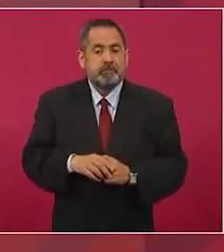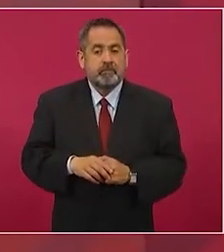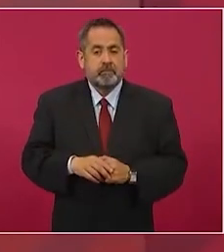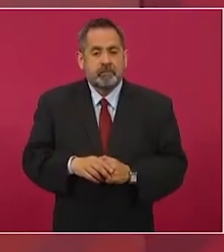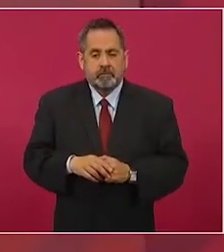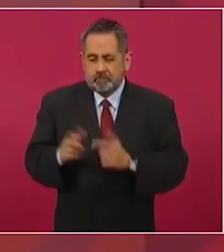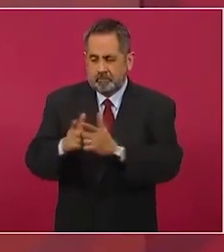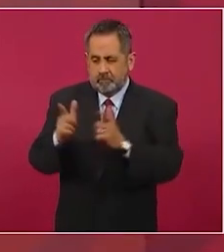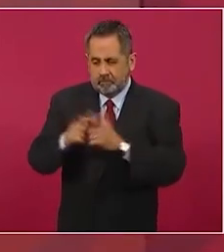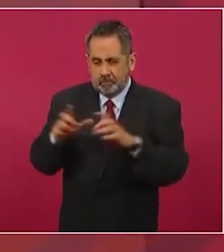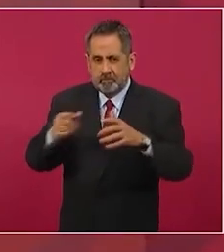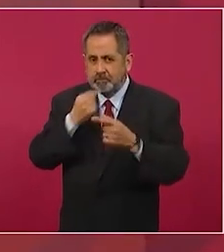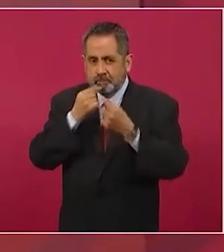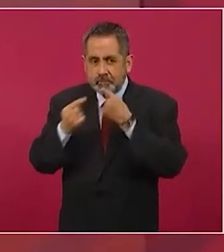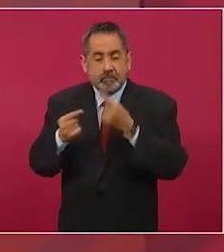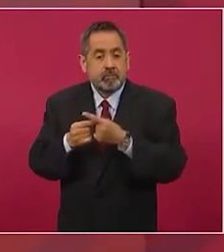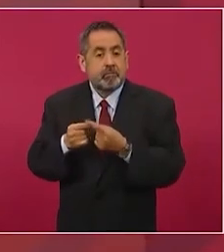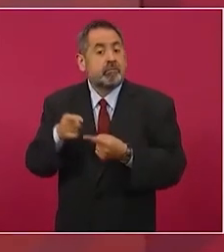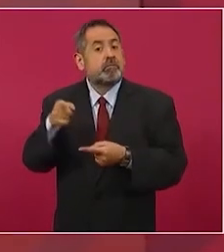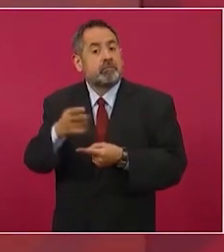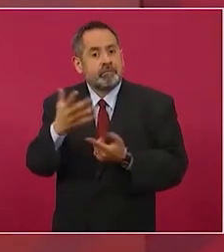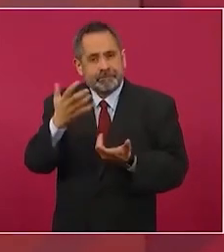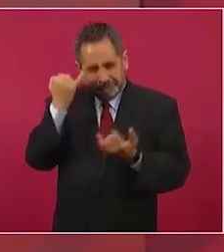un grupo hizo un tren